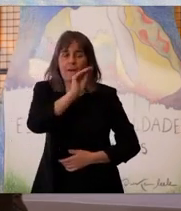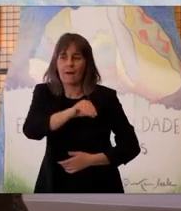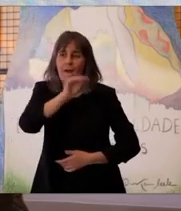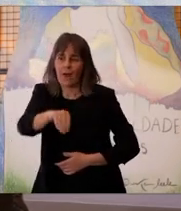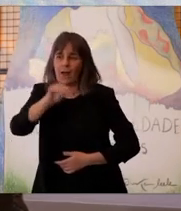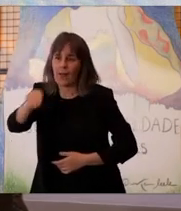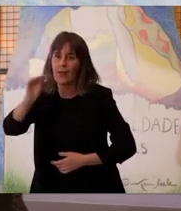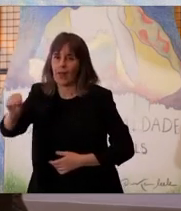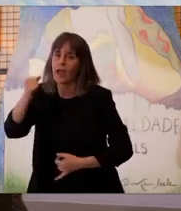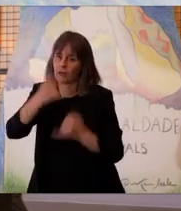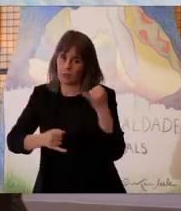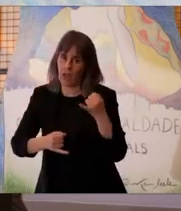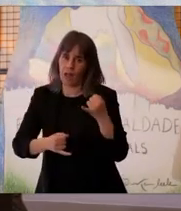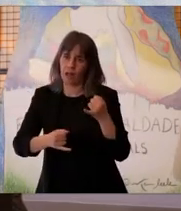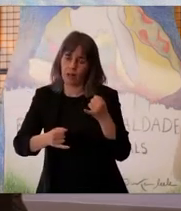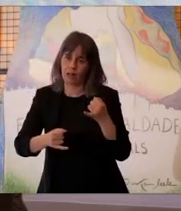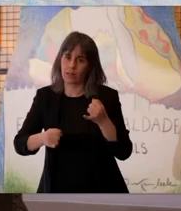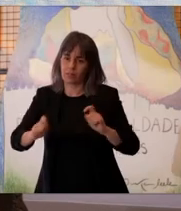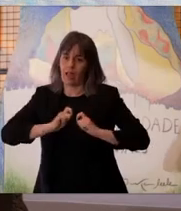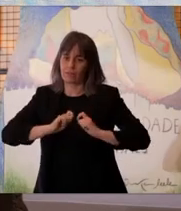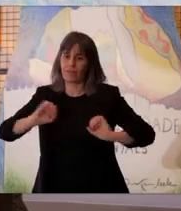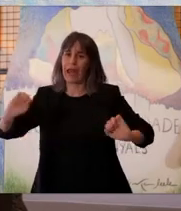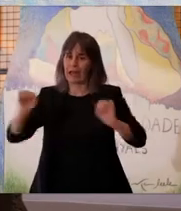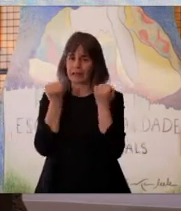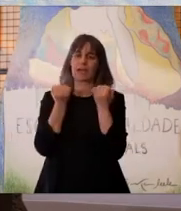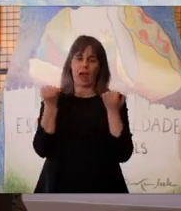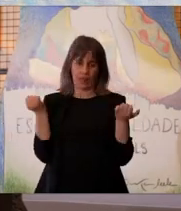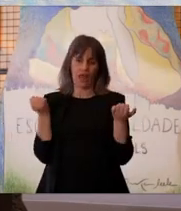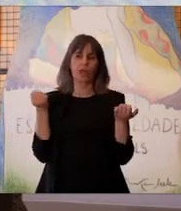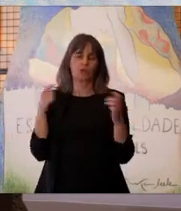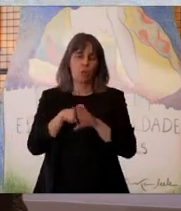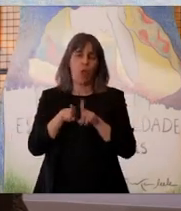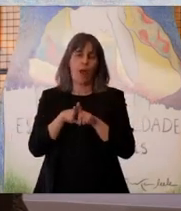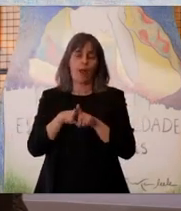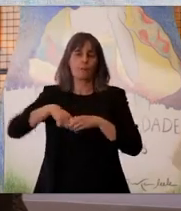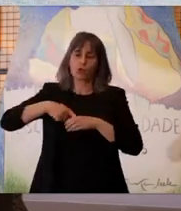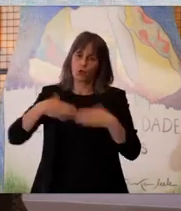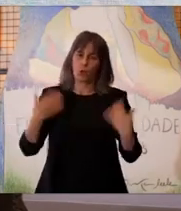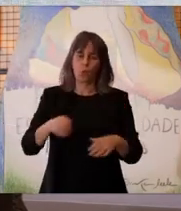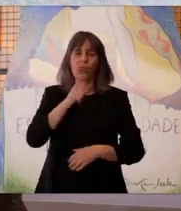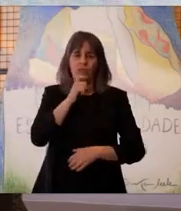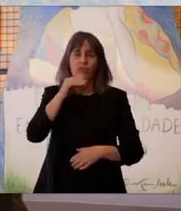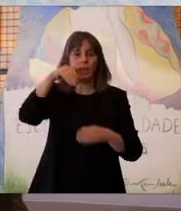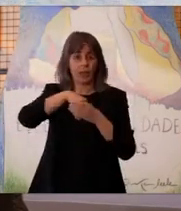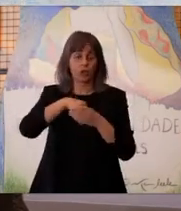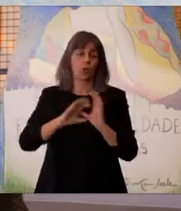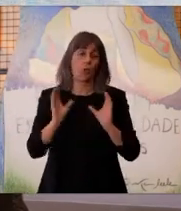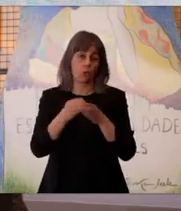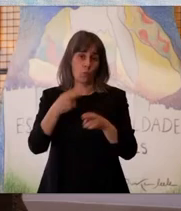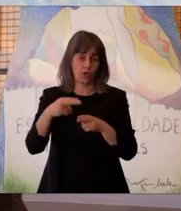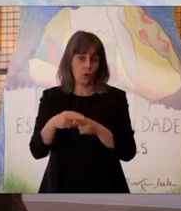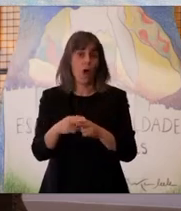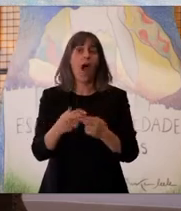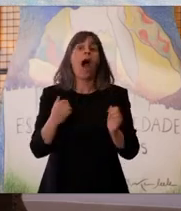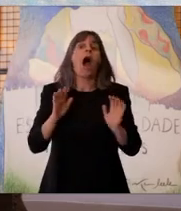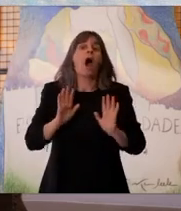de sarahmed o sea eso te genera te pone una posición muy difícil dentro de los partidos Por más que ya se vayan